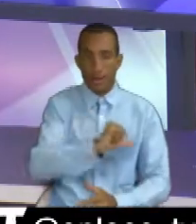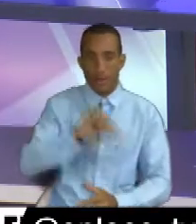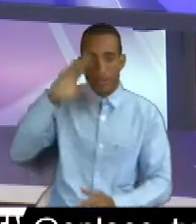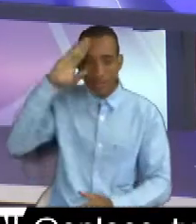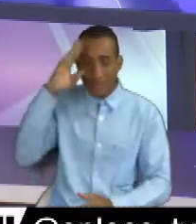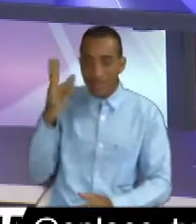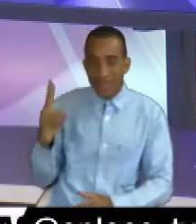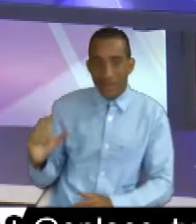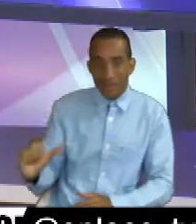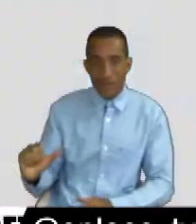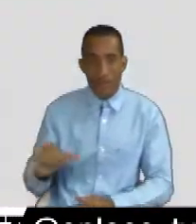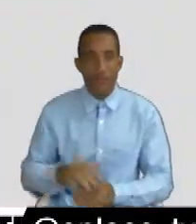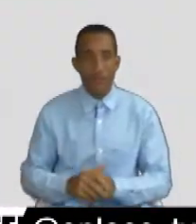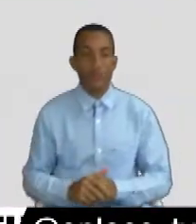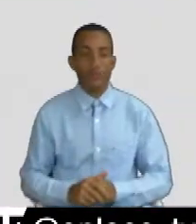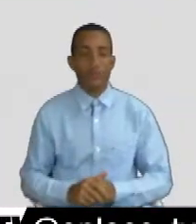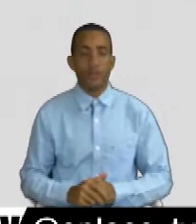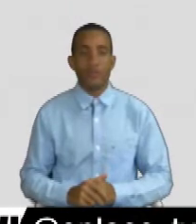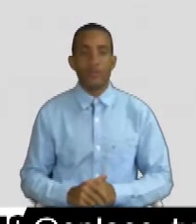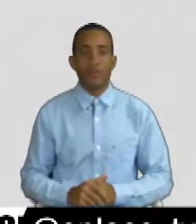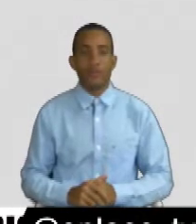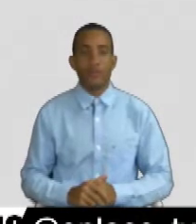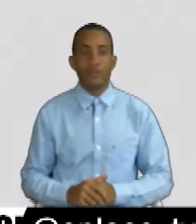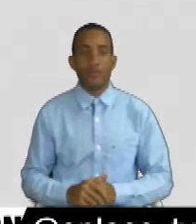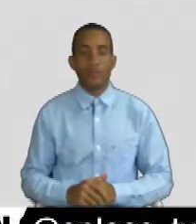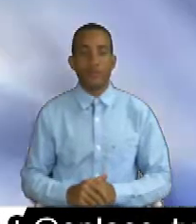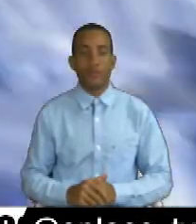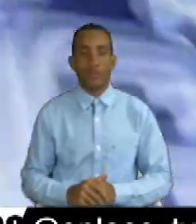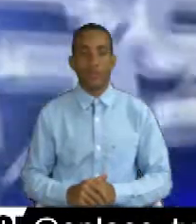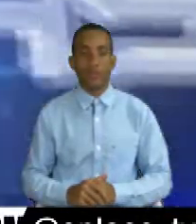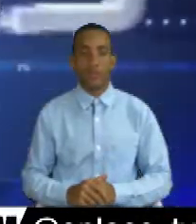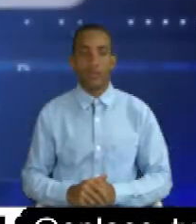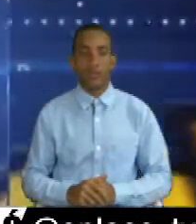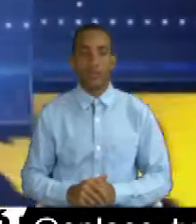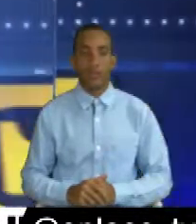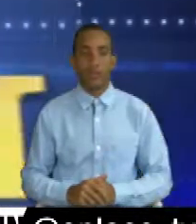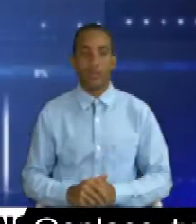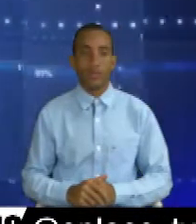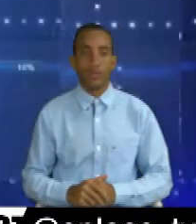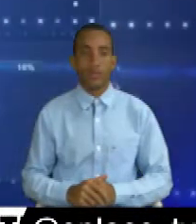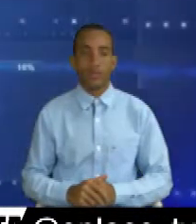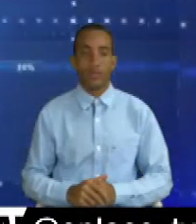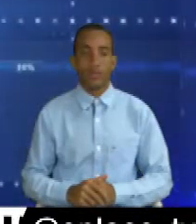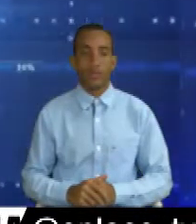Nacional. Con el patrocinio de Impala Terminals.